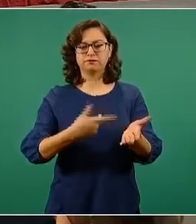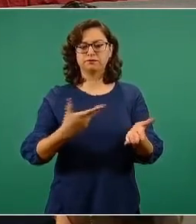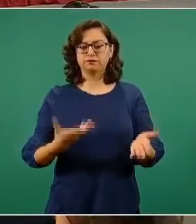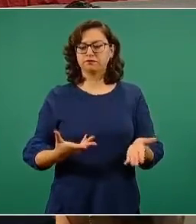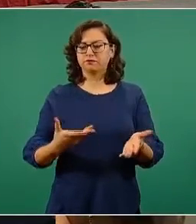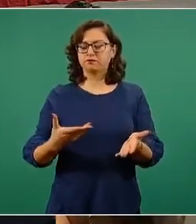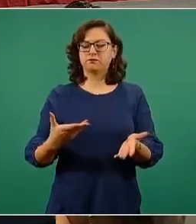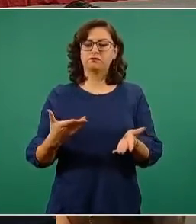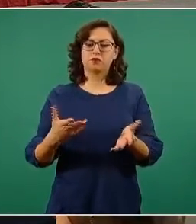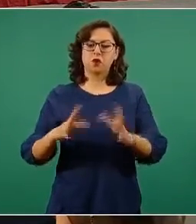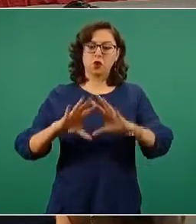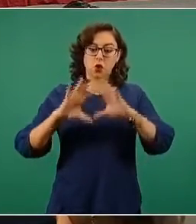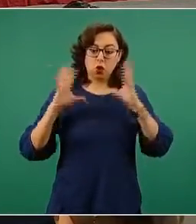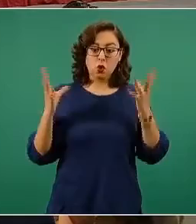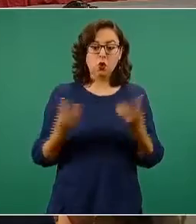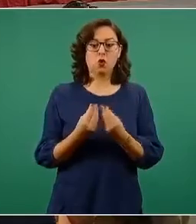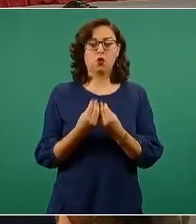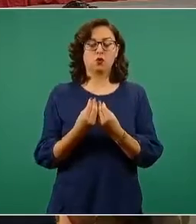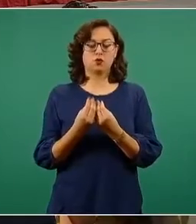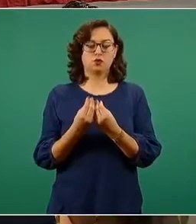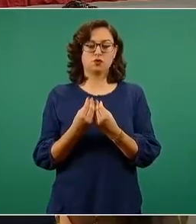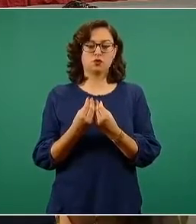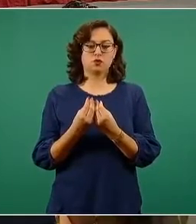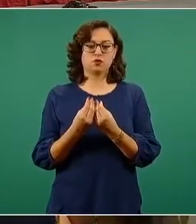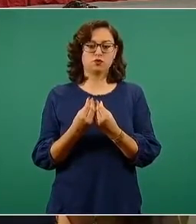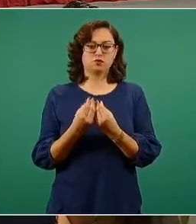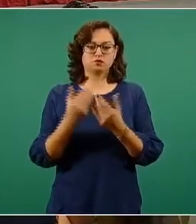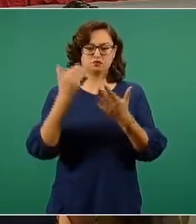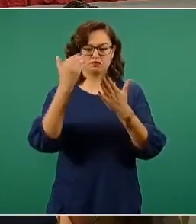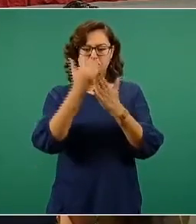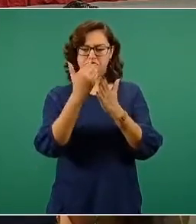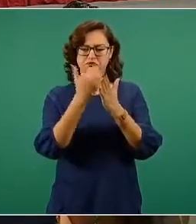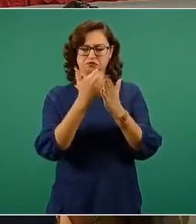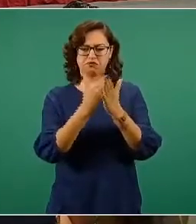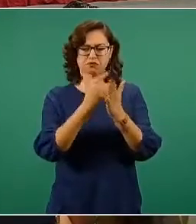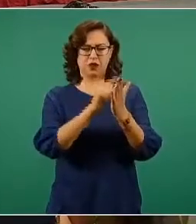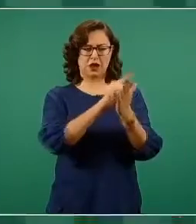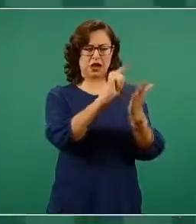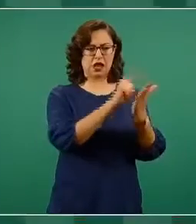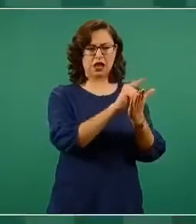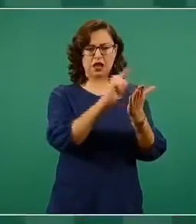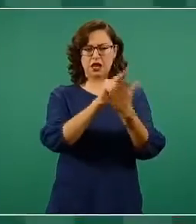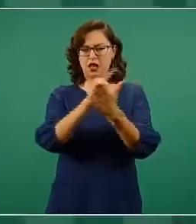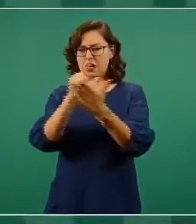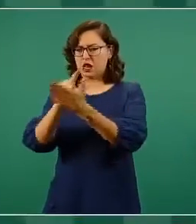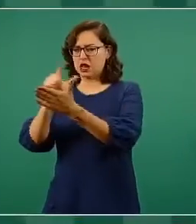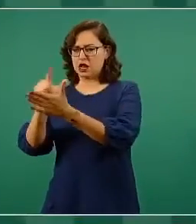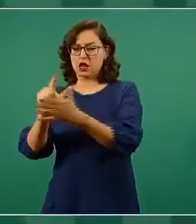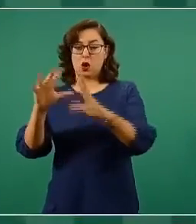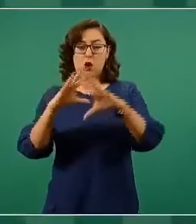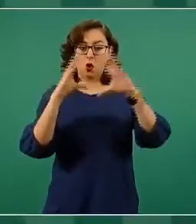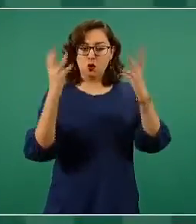reforma en su conjunto, porque son varias leyes las que se modificaron,